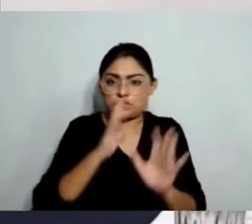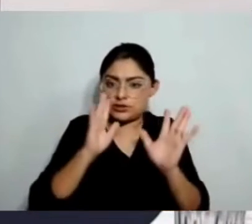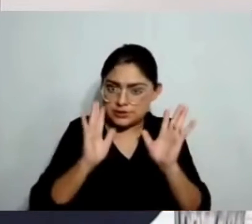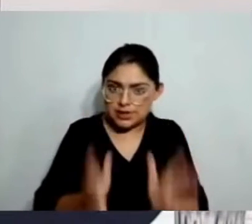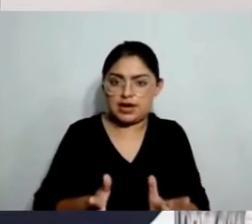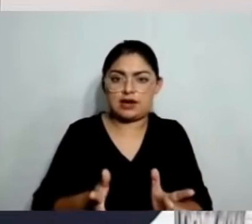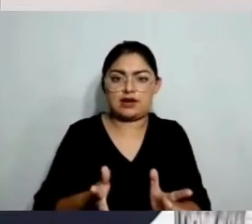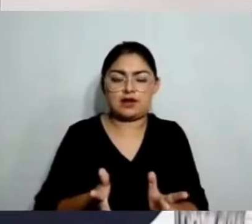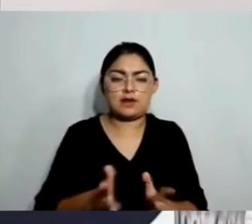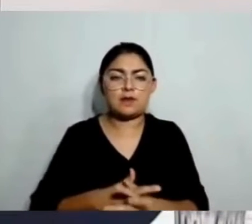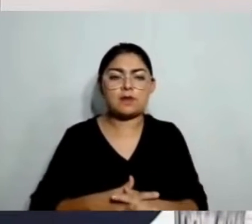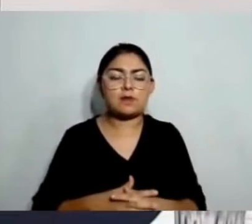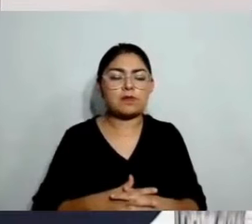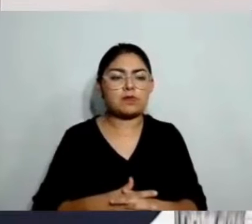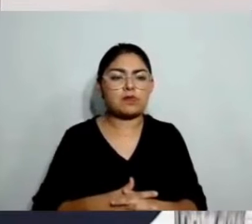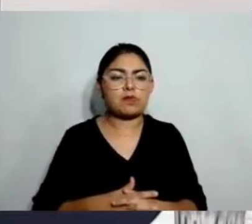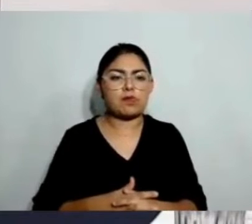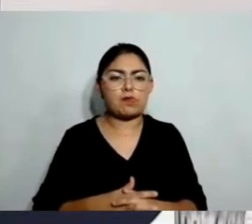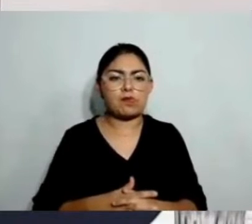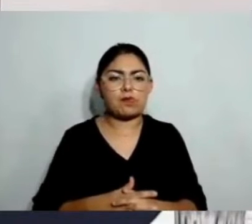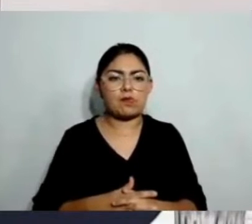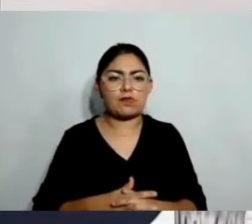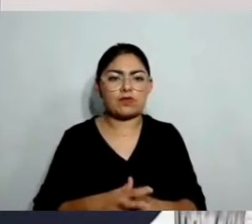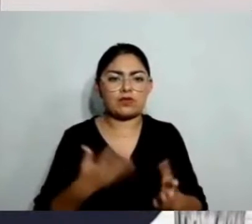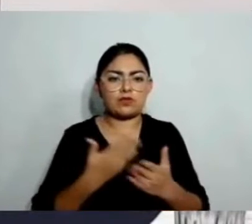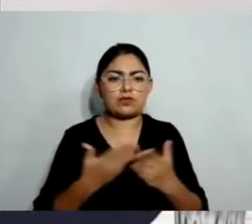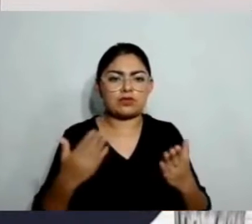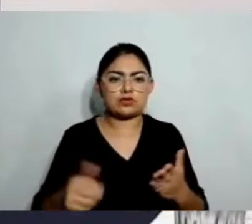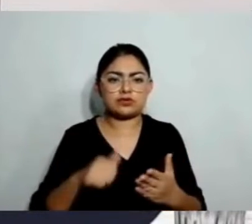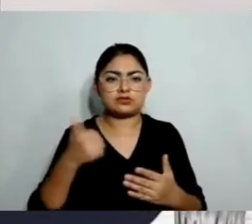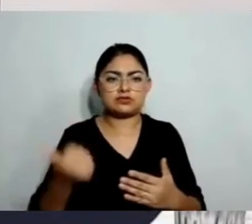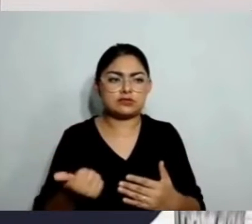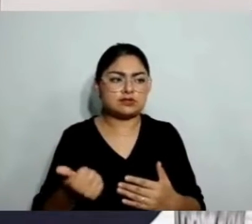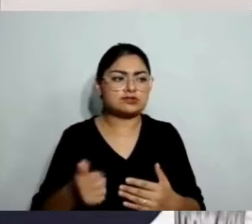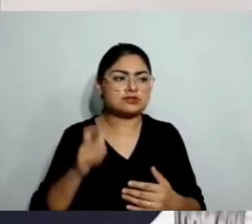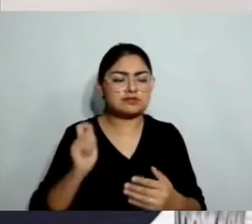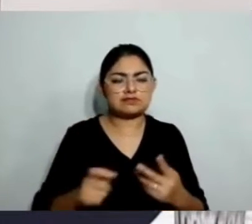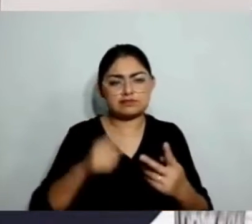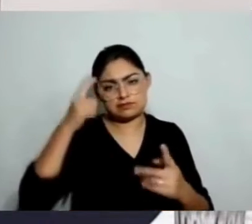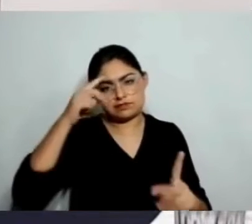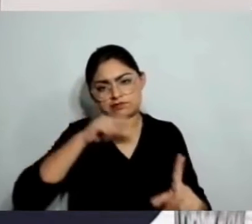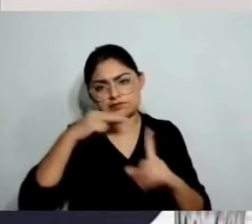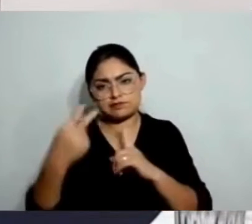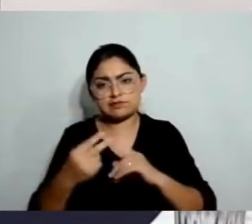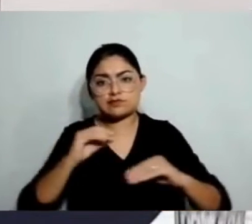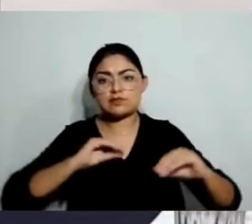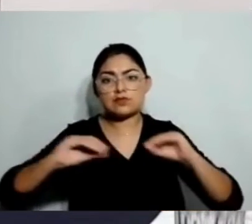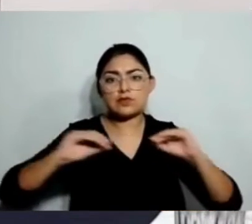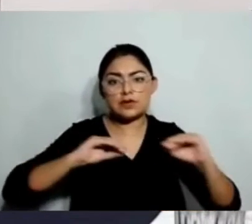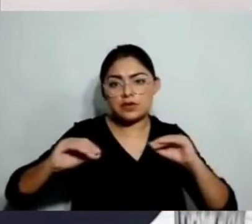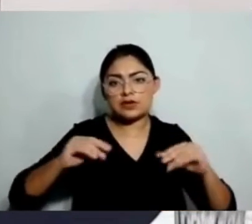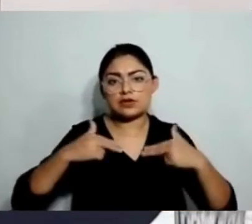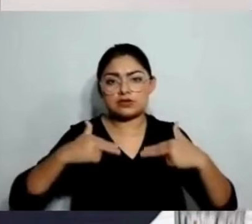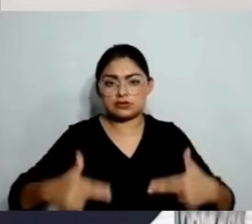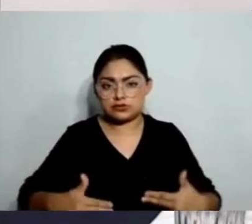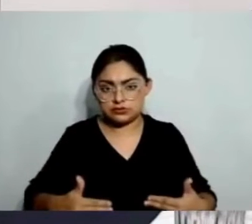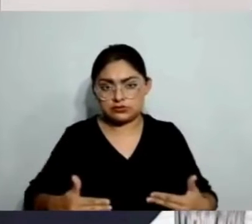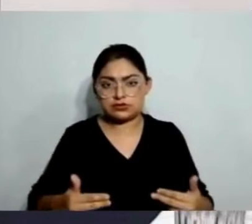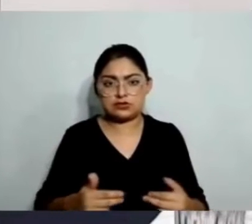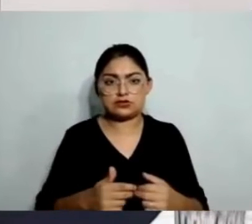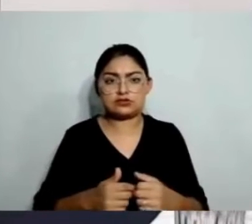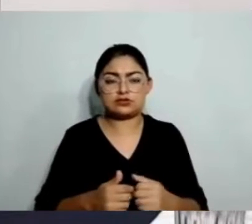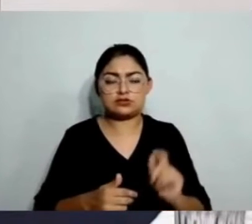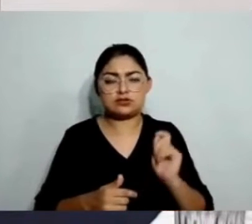por último tres perspectivas más movilidad humana pues no es una novedad que hay un fuerte flujo